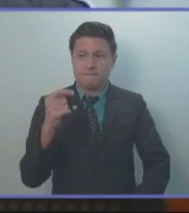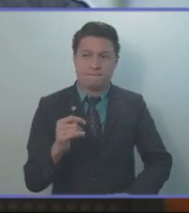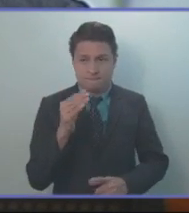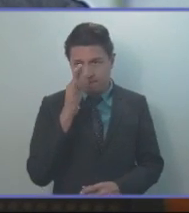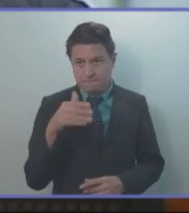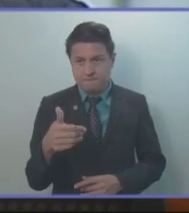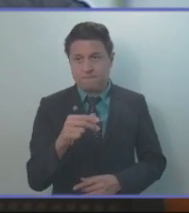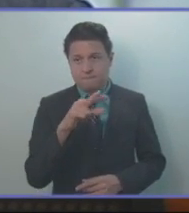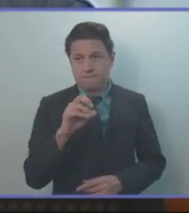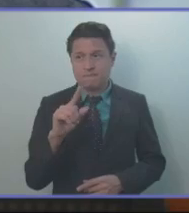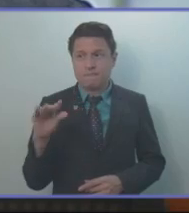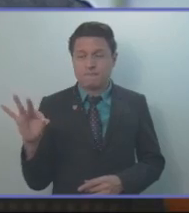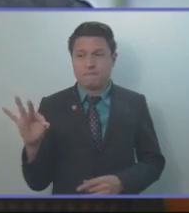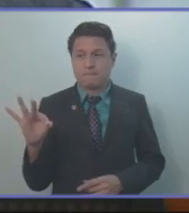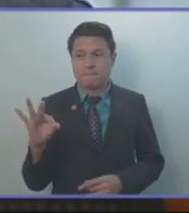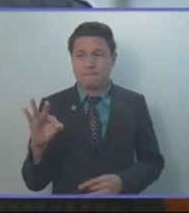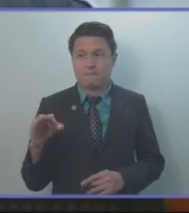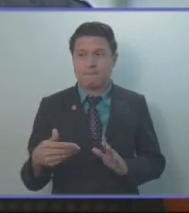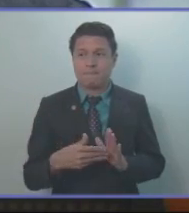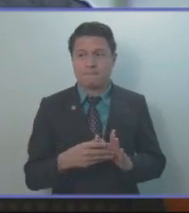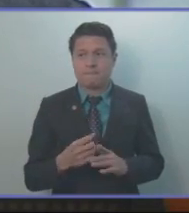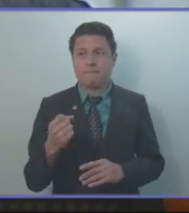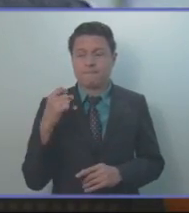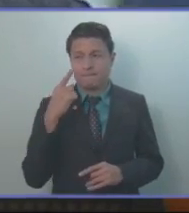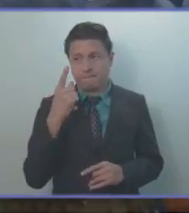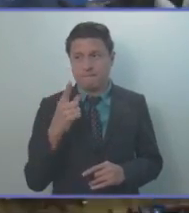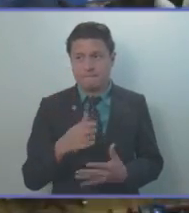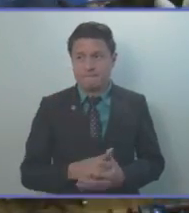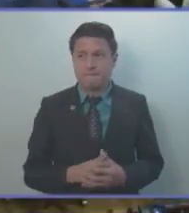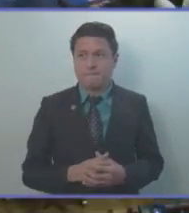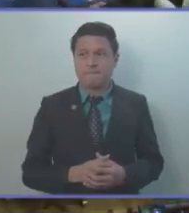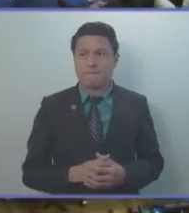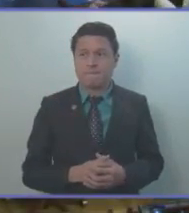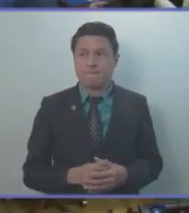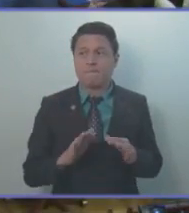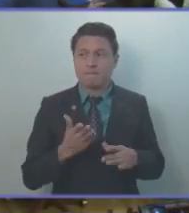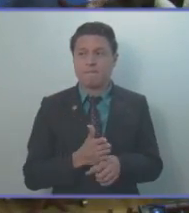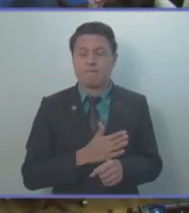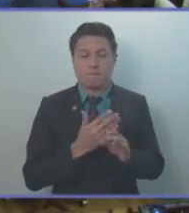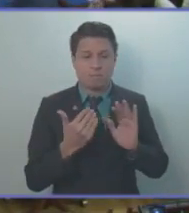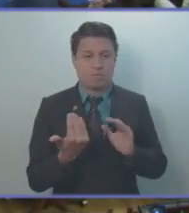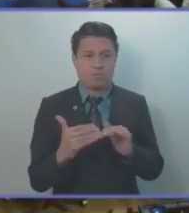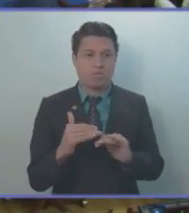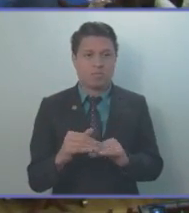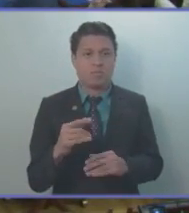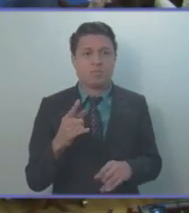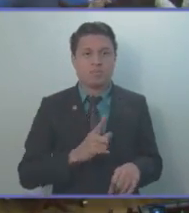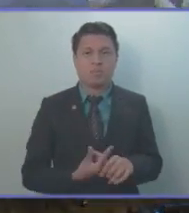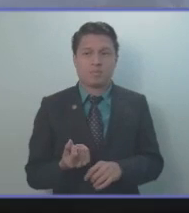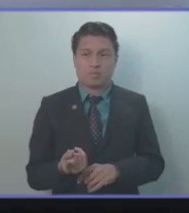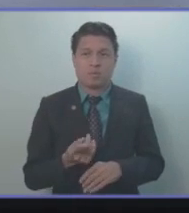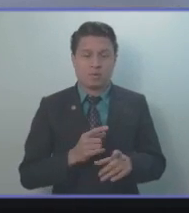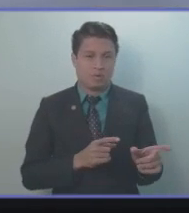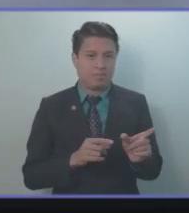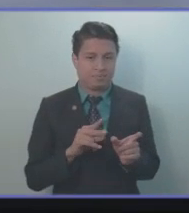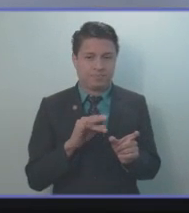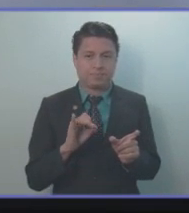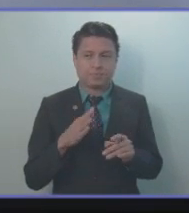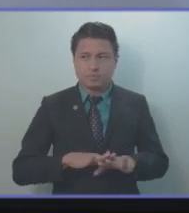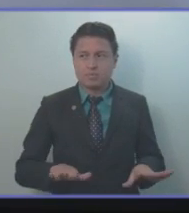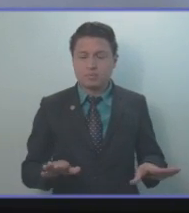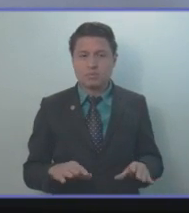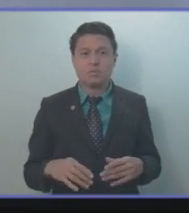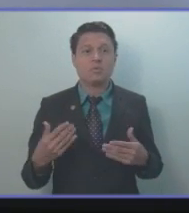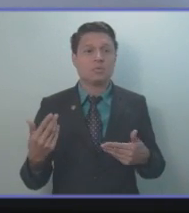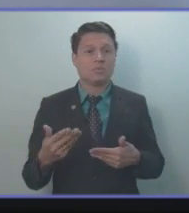febrero de 2019, resulta imperioso hacer una excepción ante el obstáculo del vencimiento y más bien se emita una